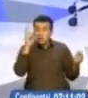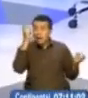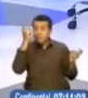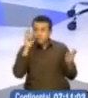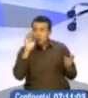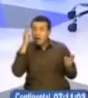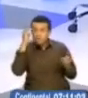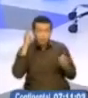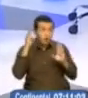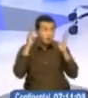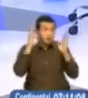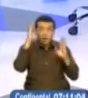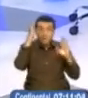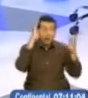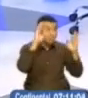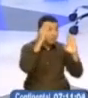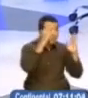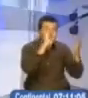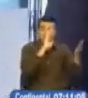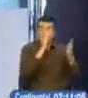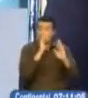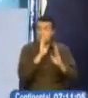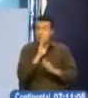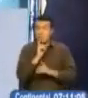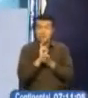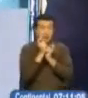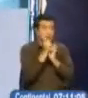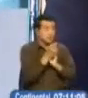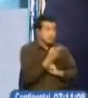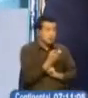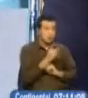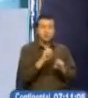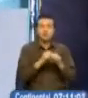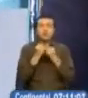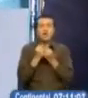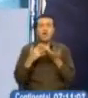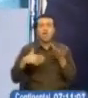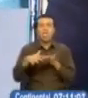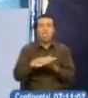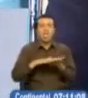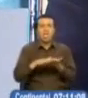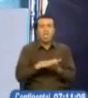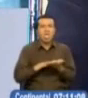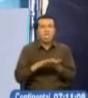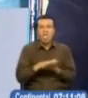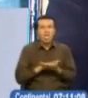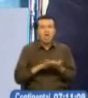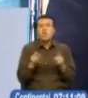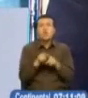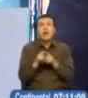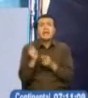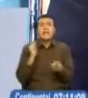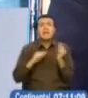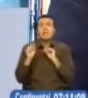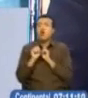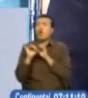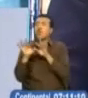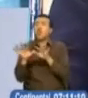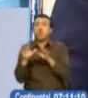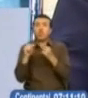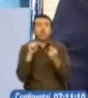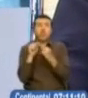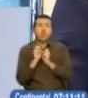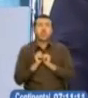somos una sociedad que está contaminada, que es una sociedad tóxica, entonces requerimos un